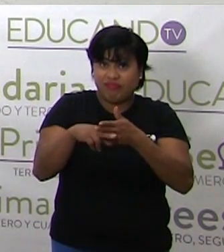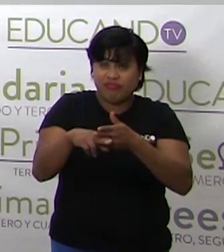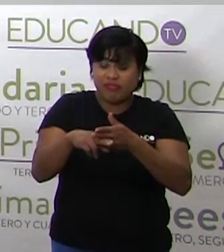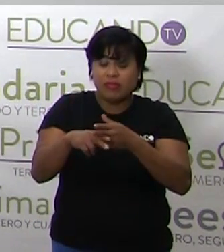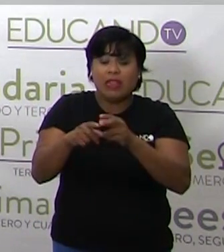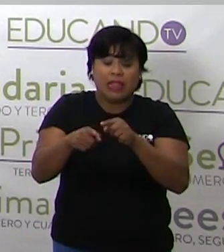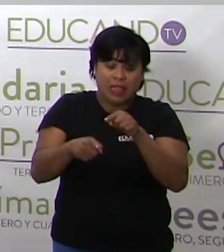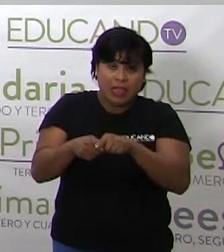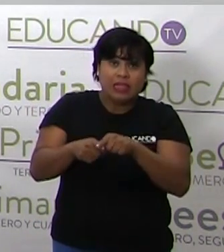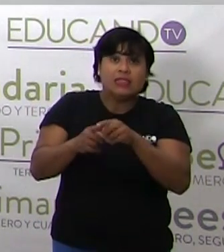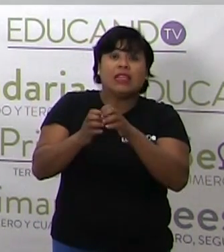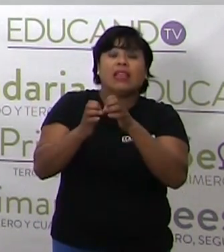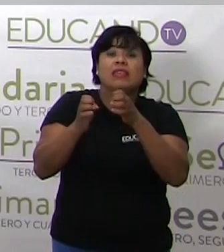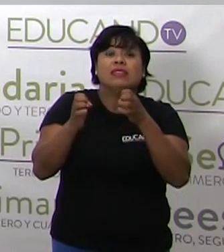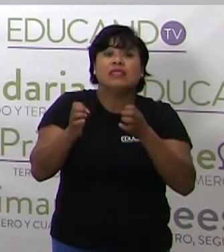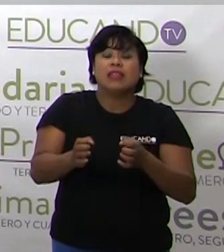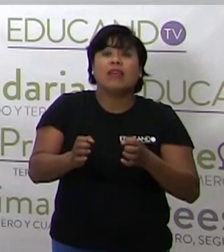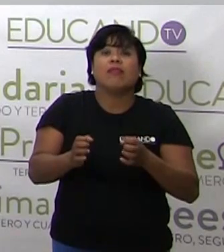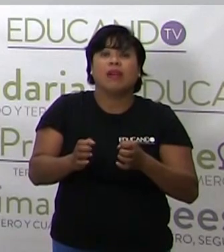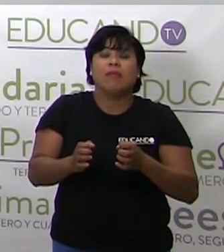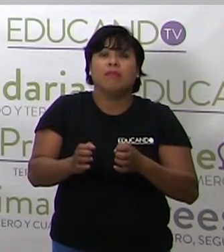estaba